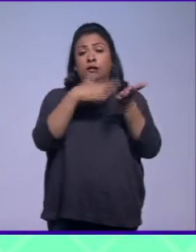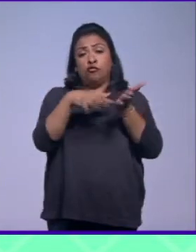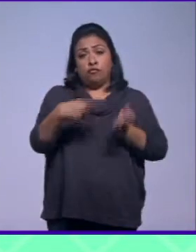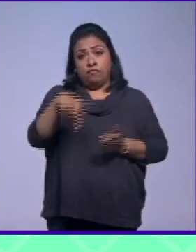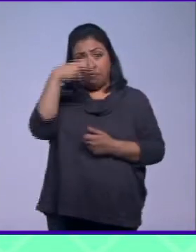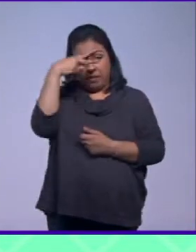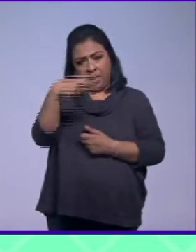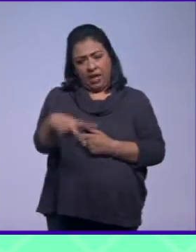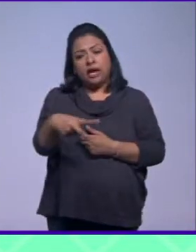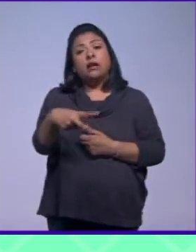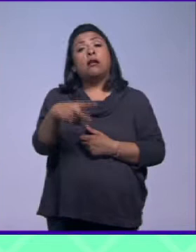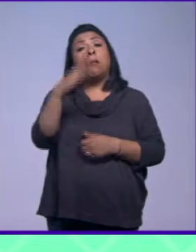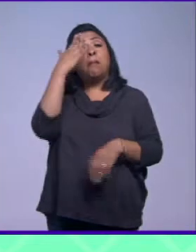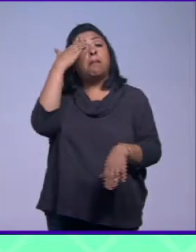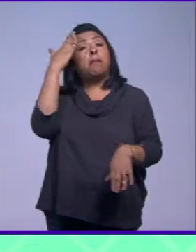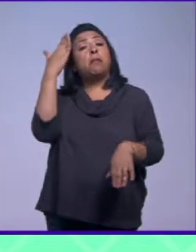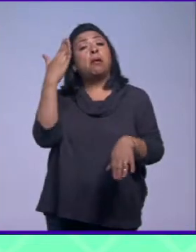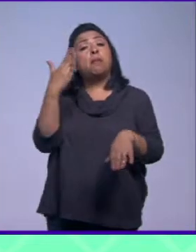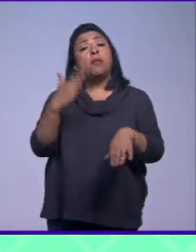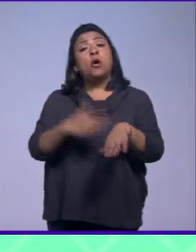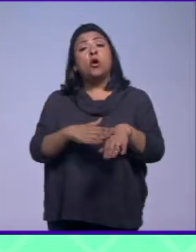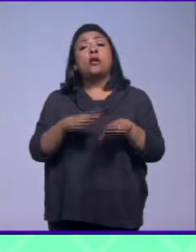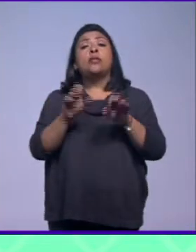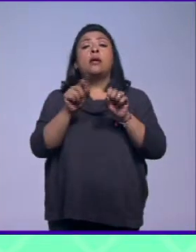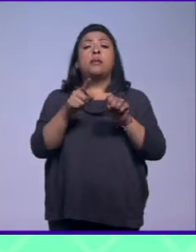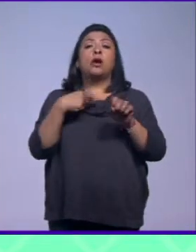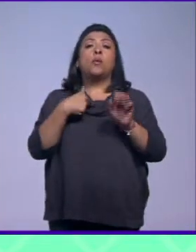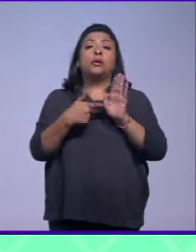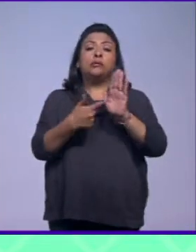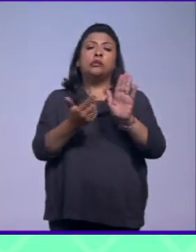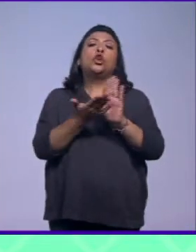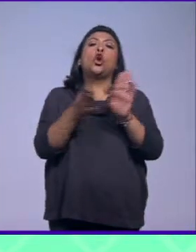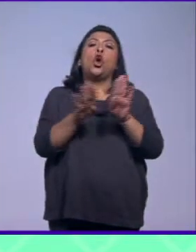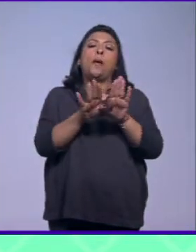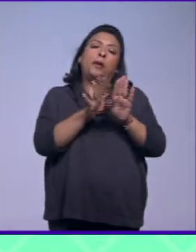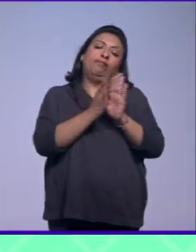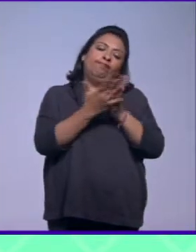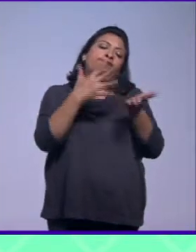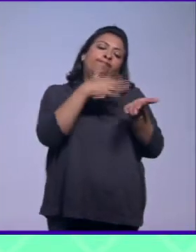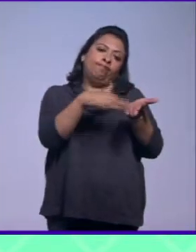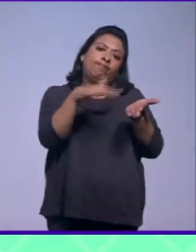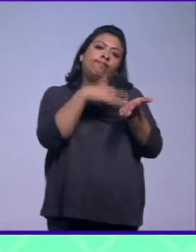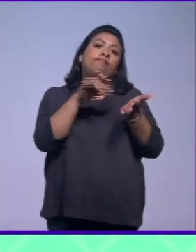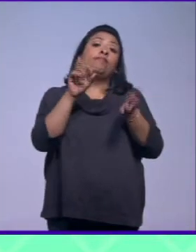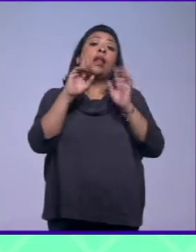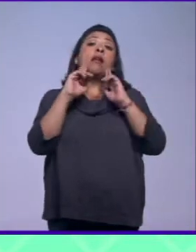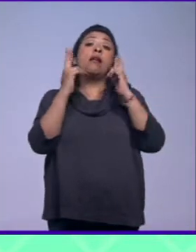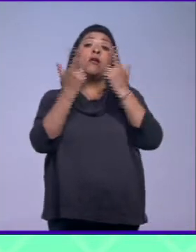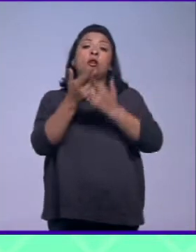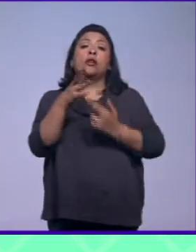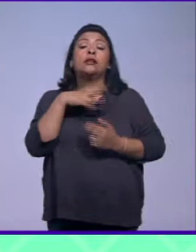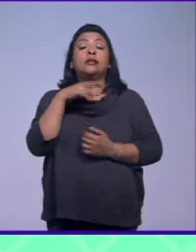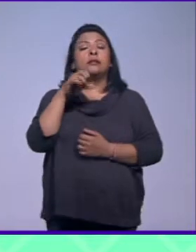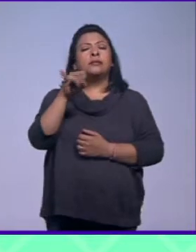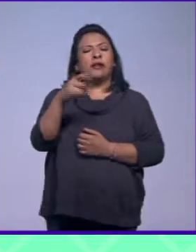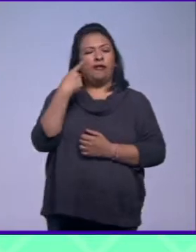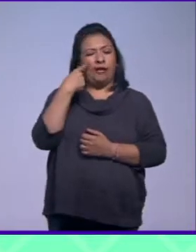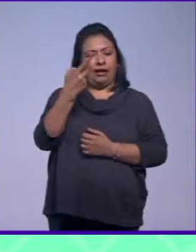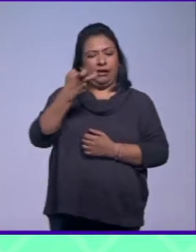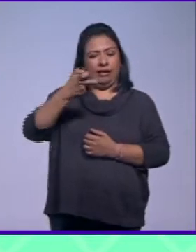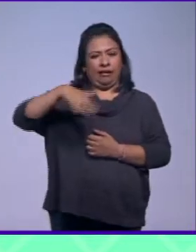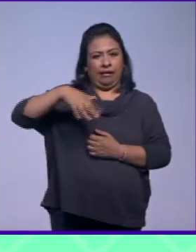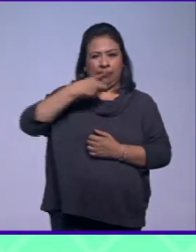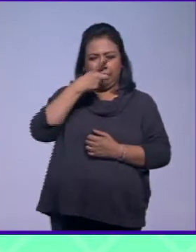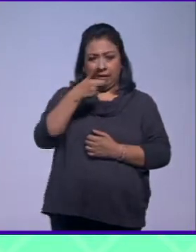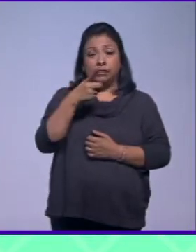país y bueno la memoria y la manera de mantenerlo presentes leyéndolo pero también con esas reuniones así rafael que te queso que mencionas